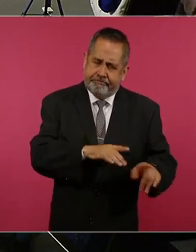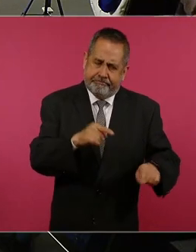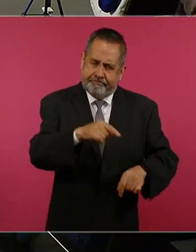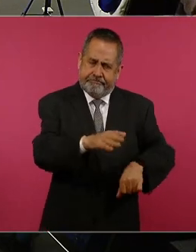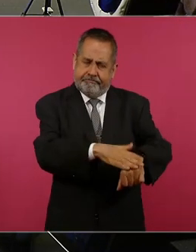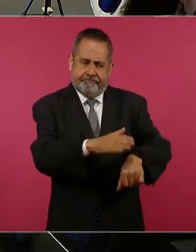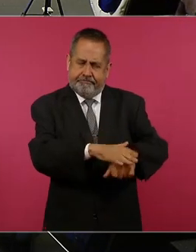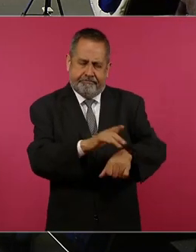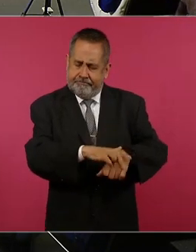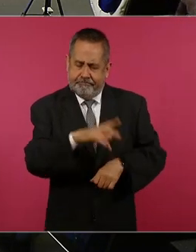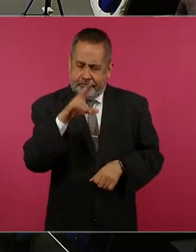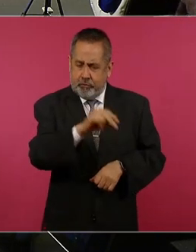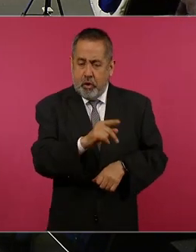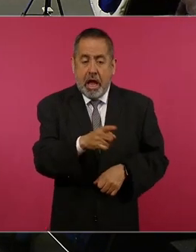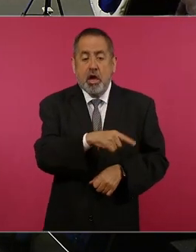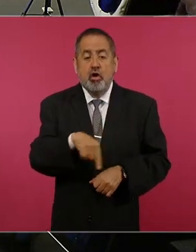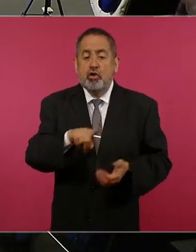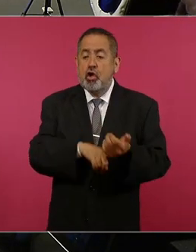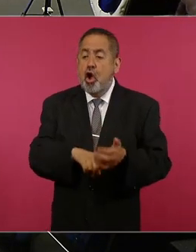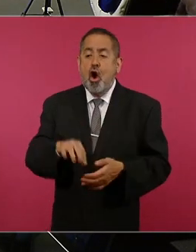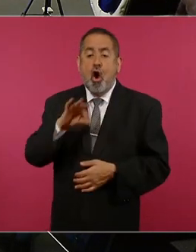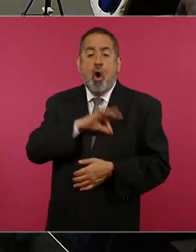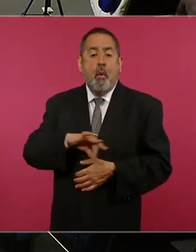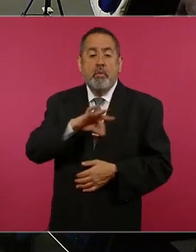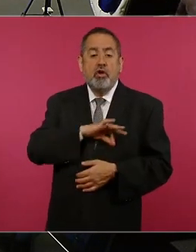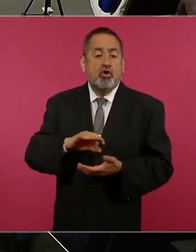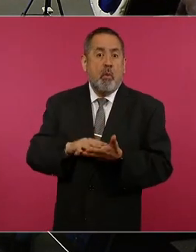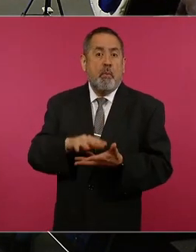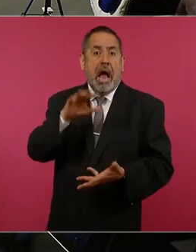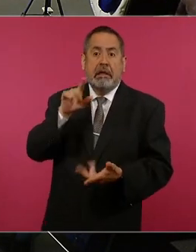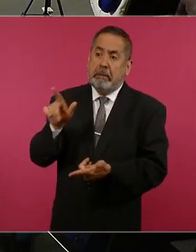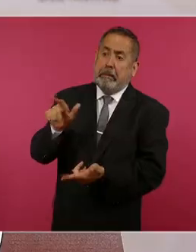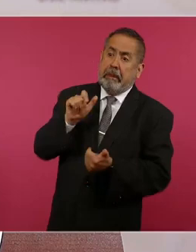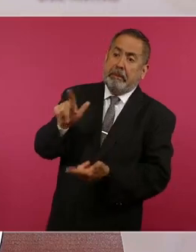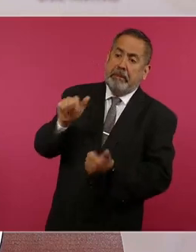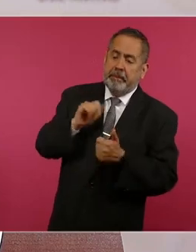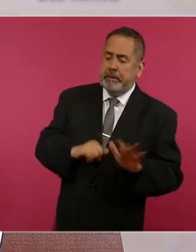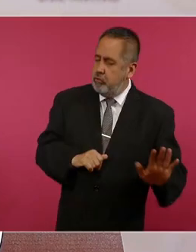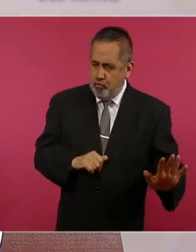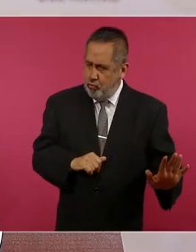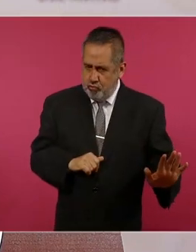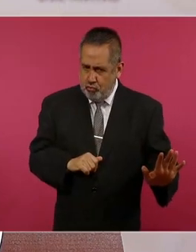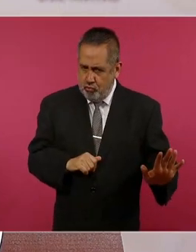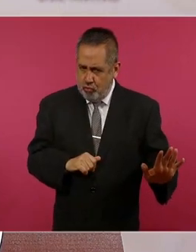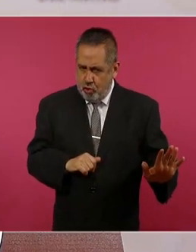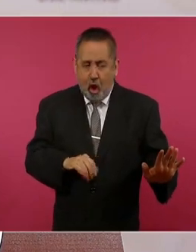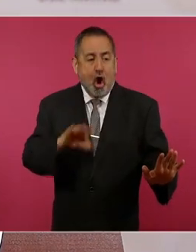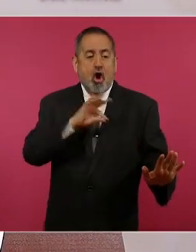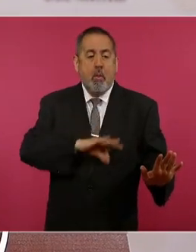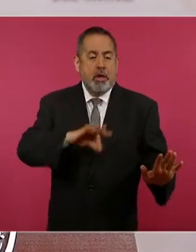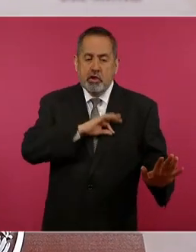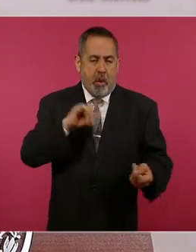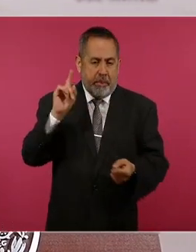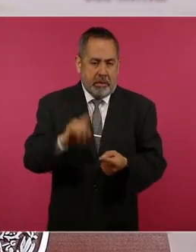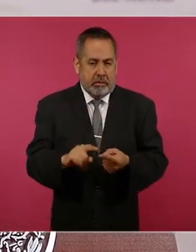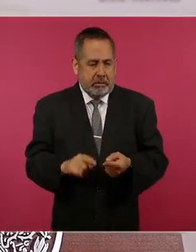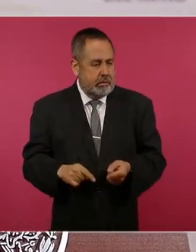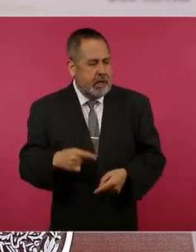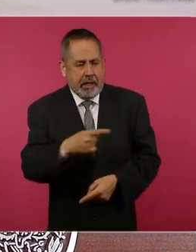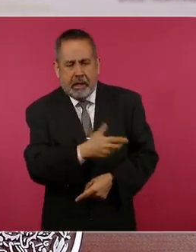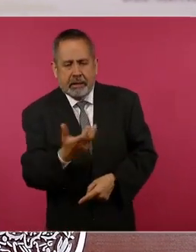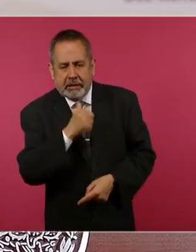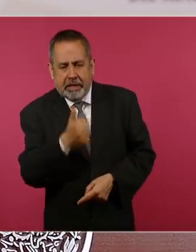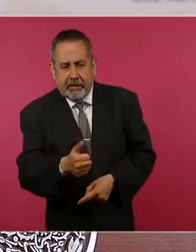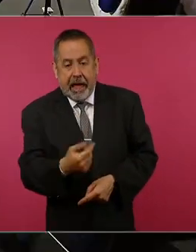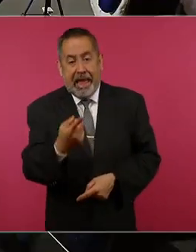las comisiones. eso también